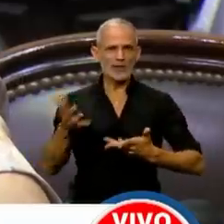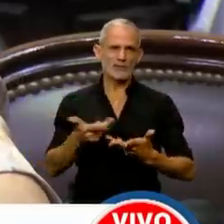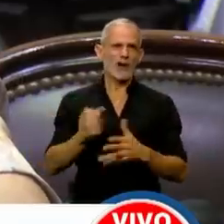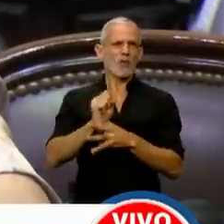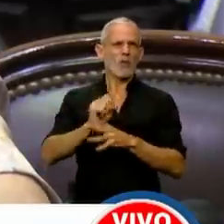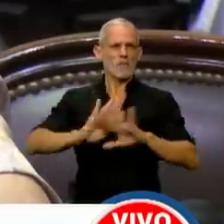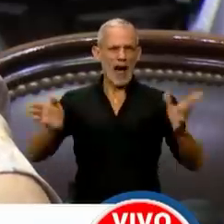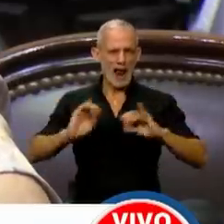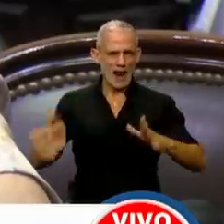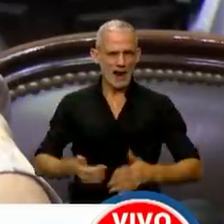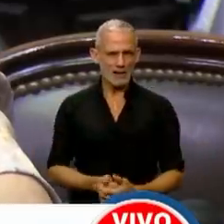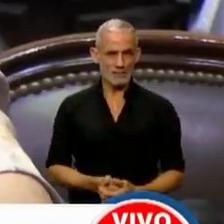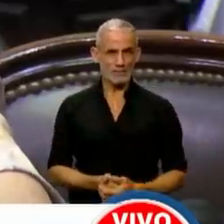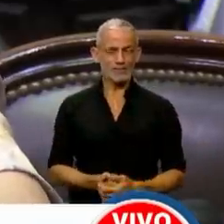fama.